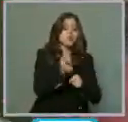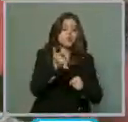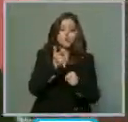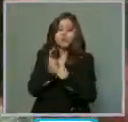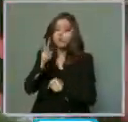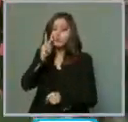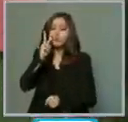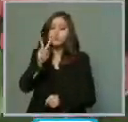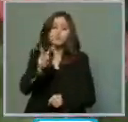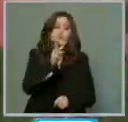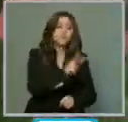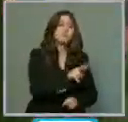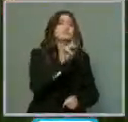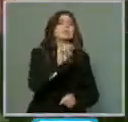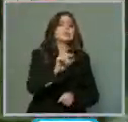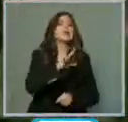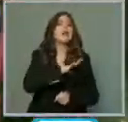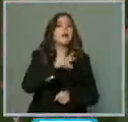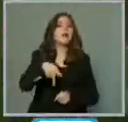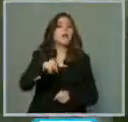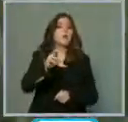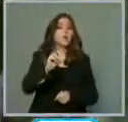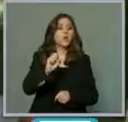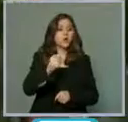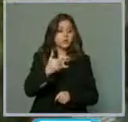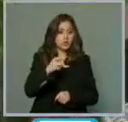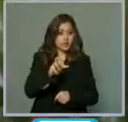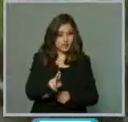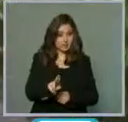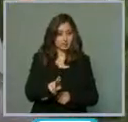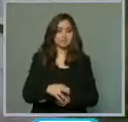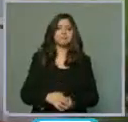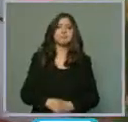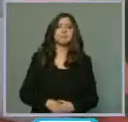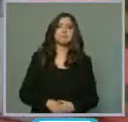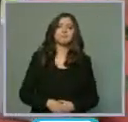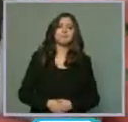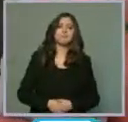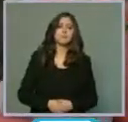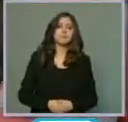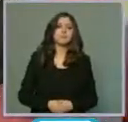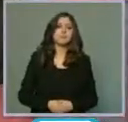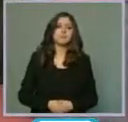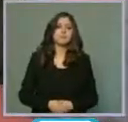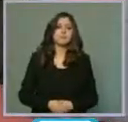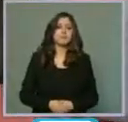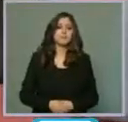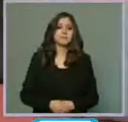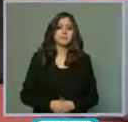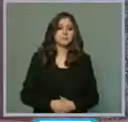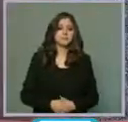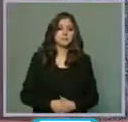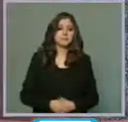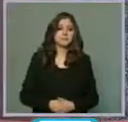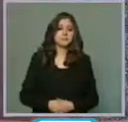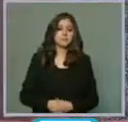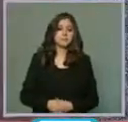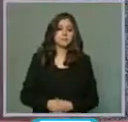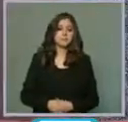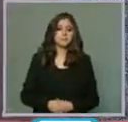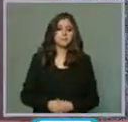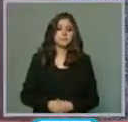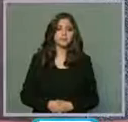¿Me explico? Ahora, algo que también es bien interesante dentro de los alimentos kosher es lo siguiente. Lo que